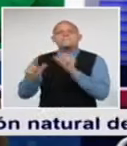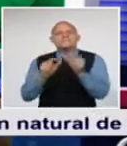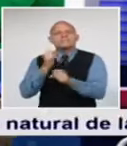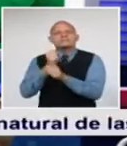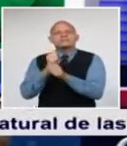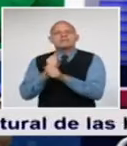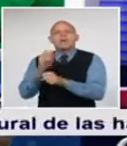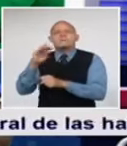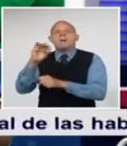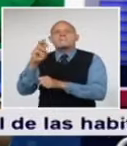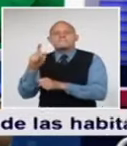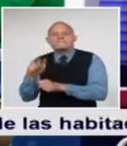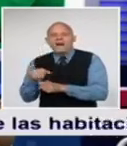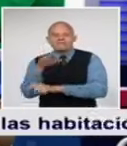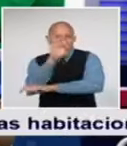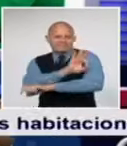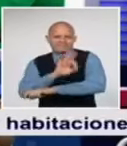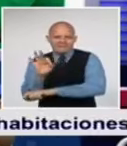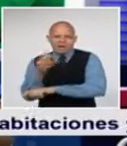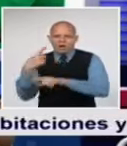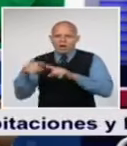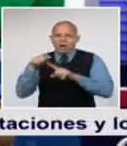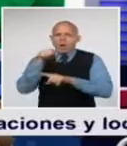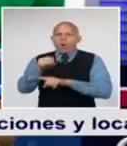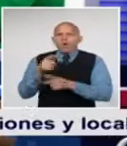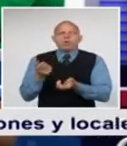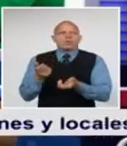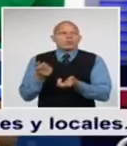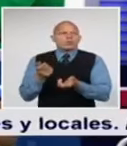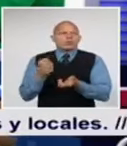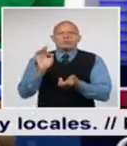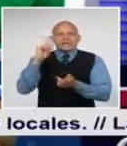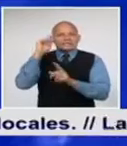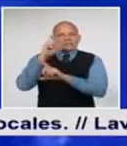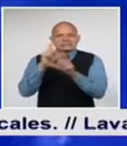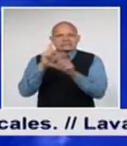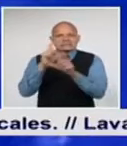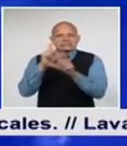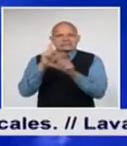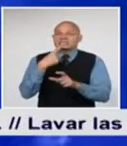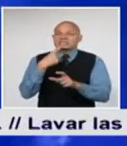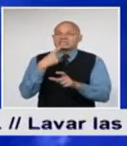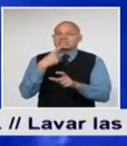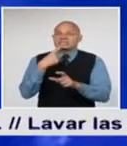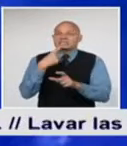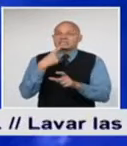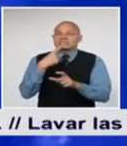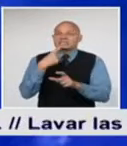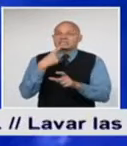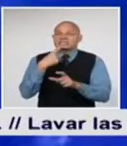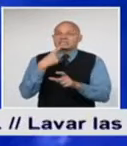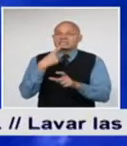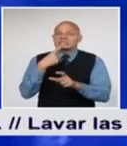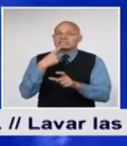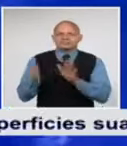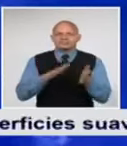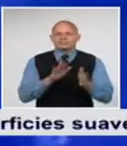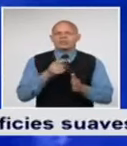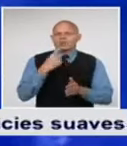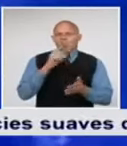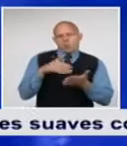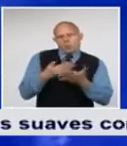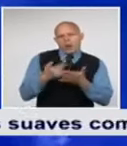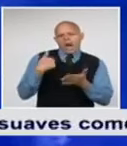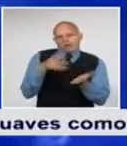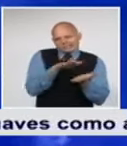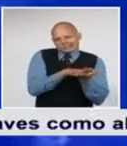no ven todavía un pronóstico favorable. Le propongo, doctor, hacer Correcto. una pausa acostumbrada en nuestro diálogo. Al